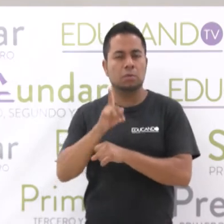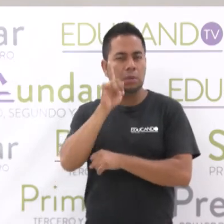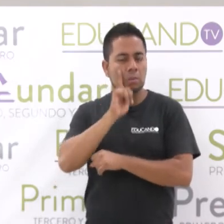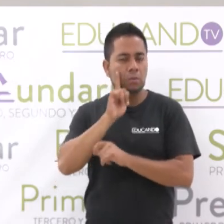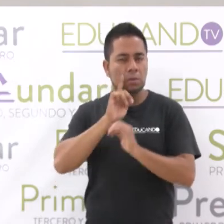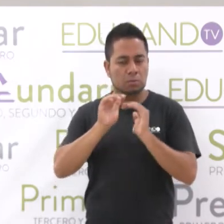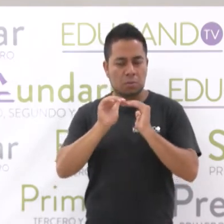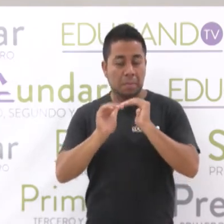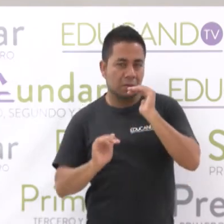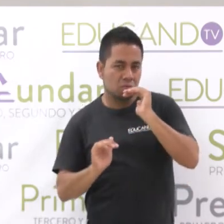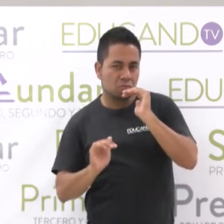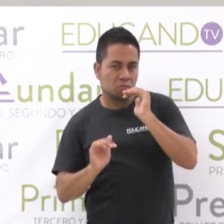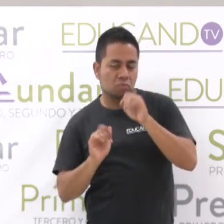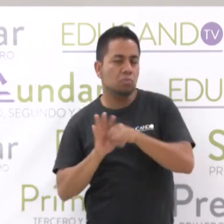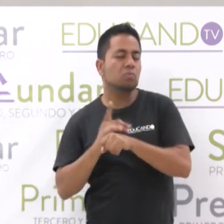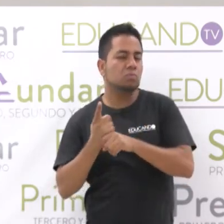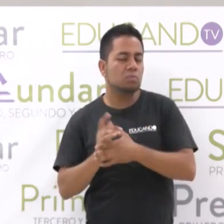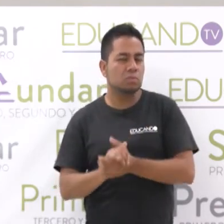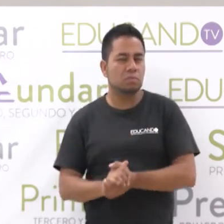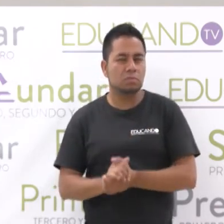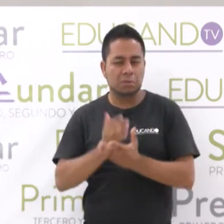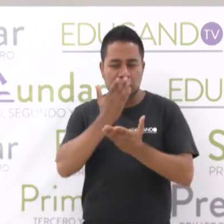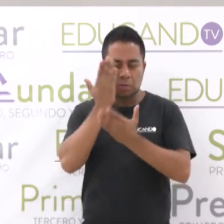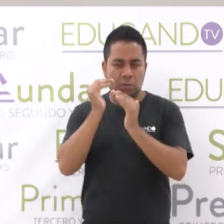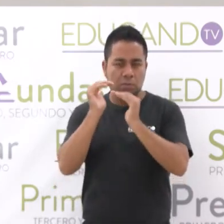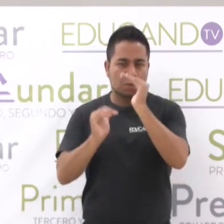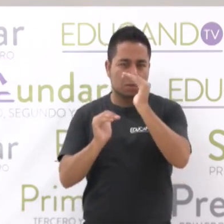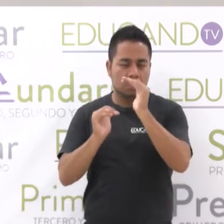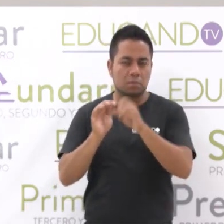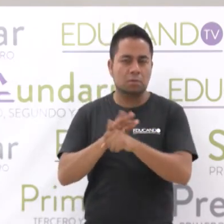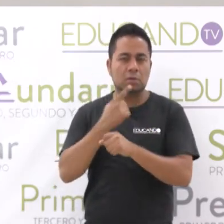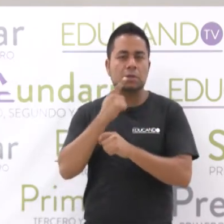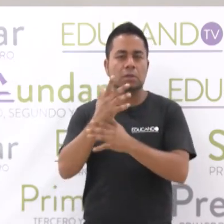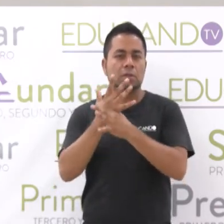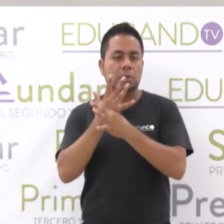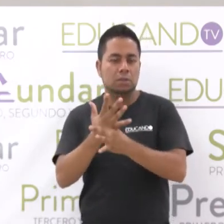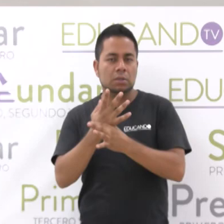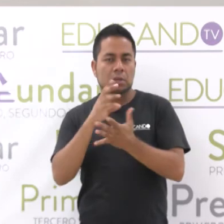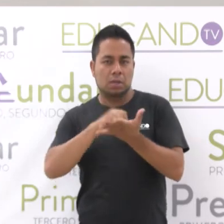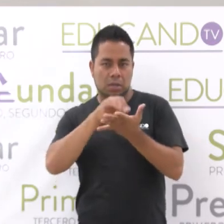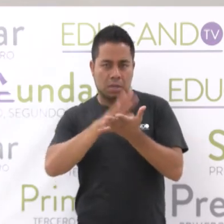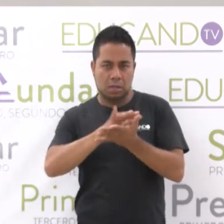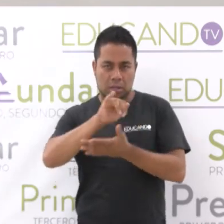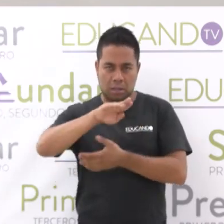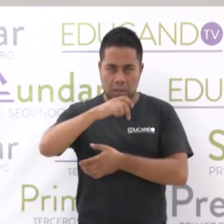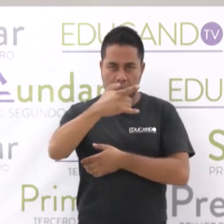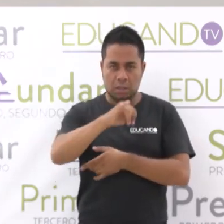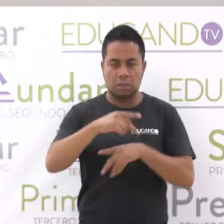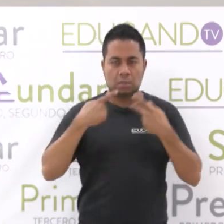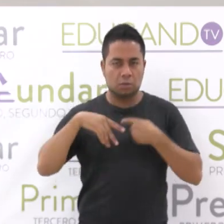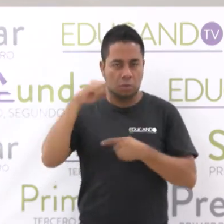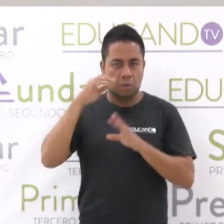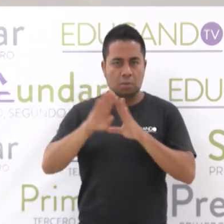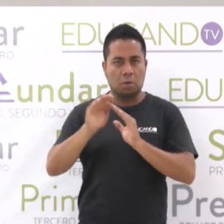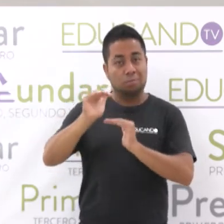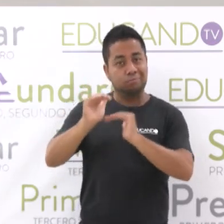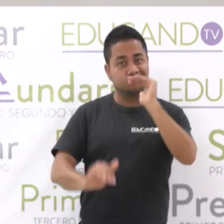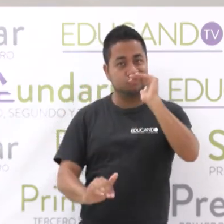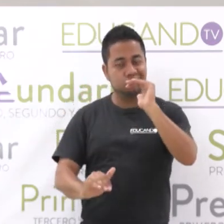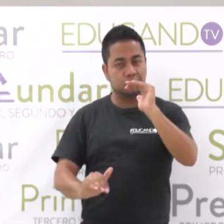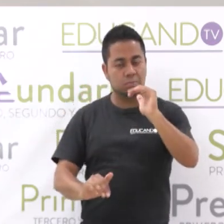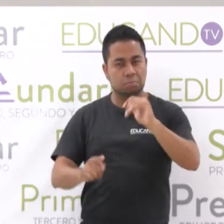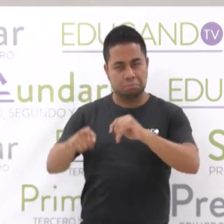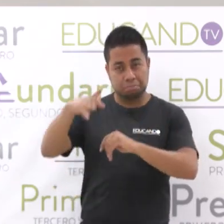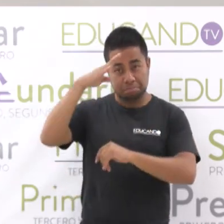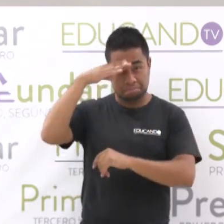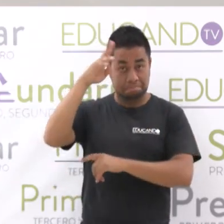estudiarán menos? ¿Por qué, según estos datos, los oaxaqueños estudiamos menos? ¿Ustedes creen que